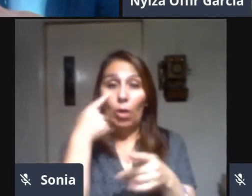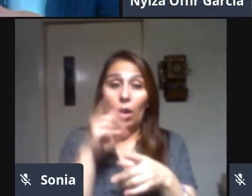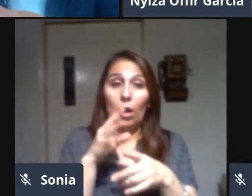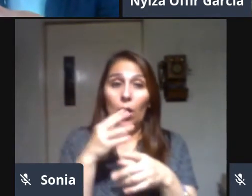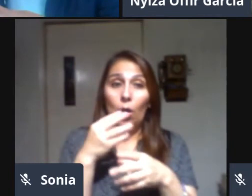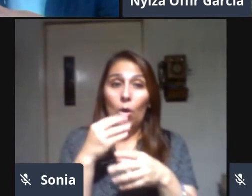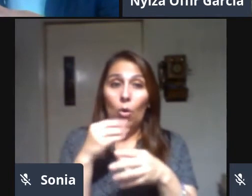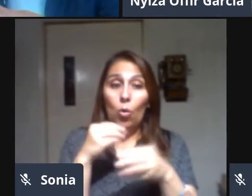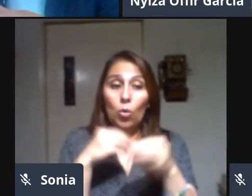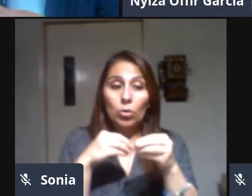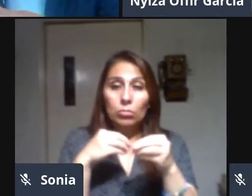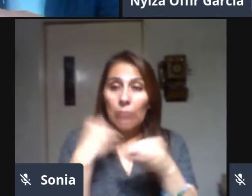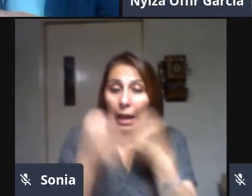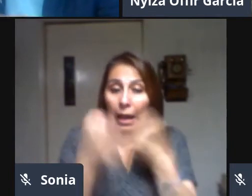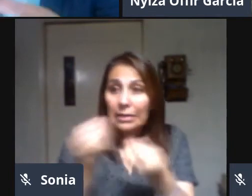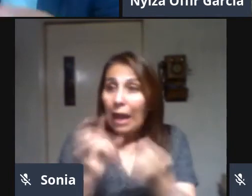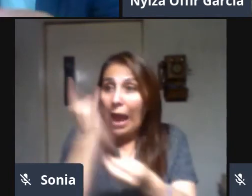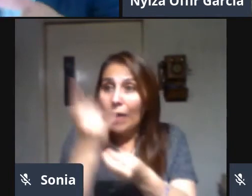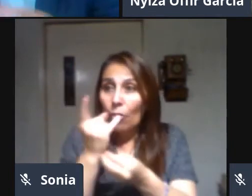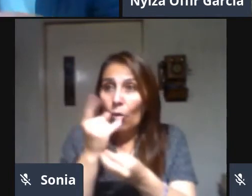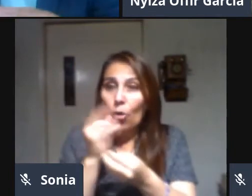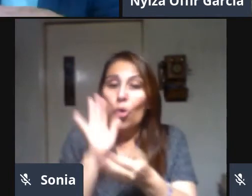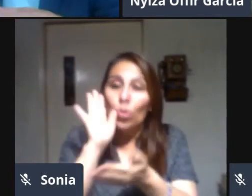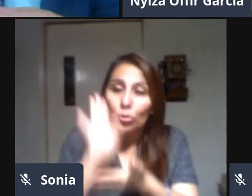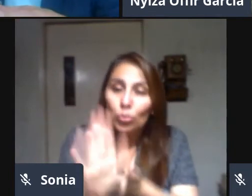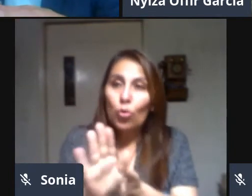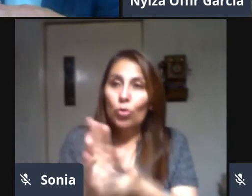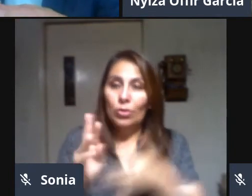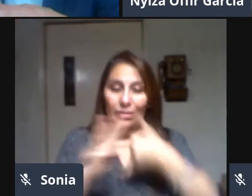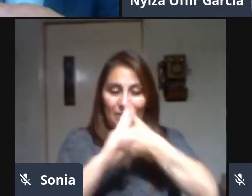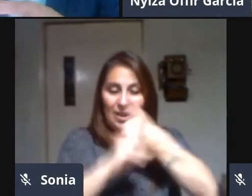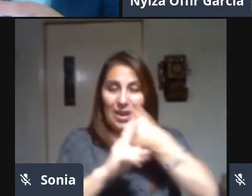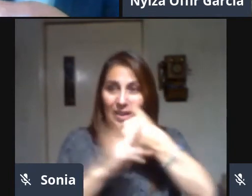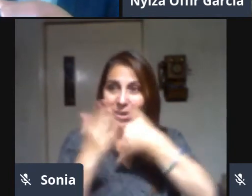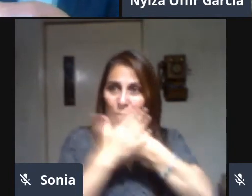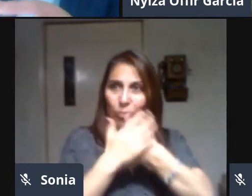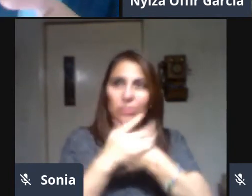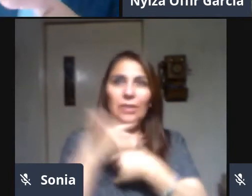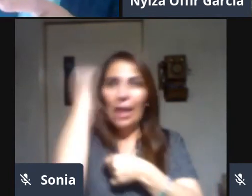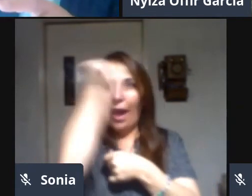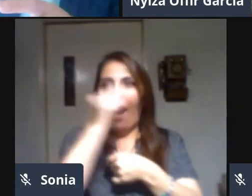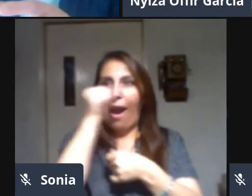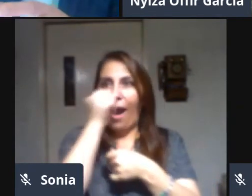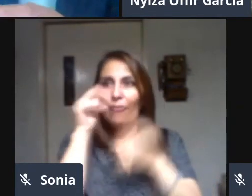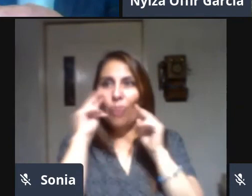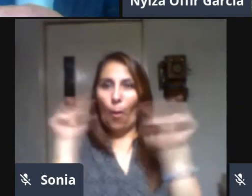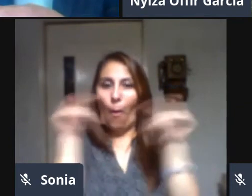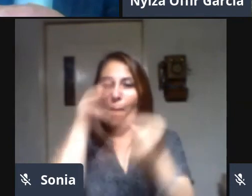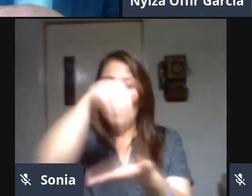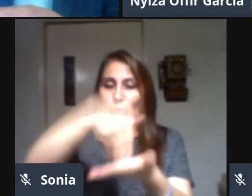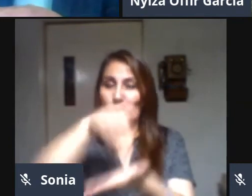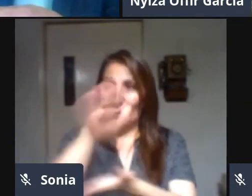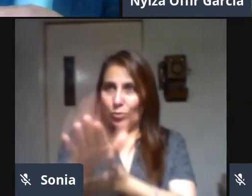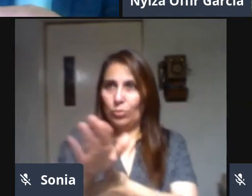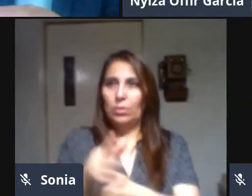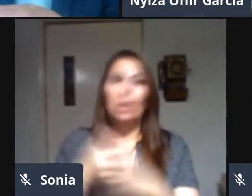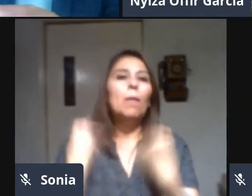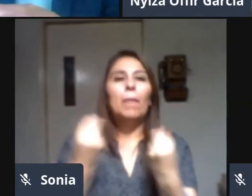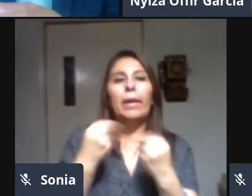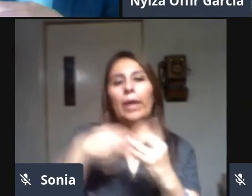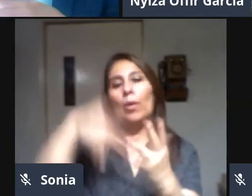región desde la perspectiva afro para que no solamente tengamos lectura de novelas